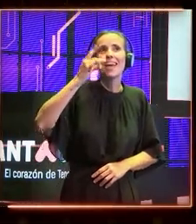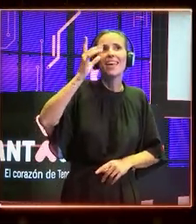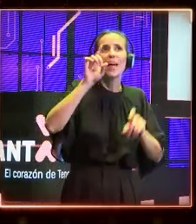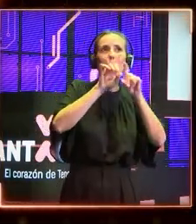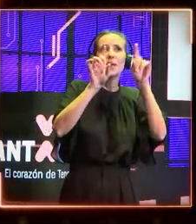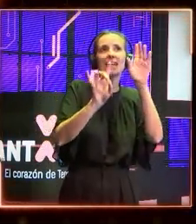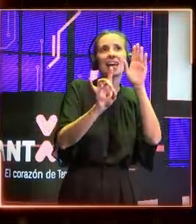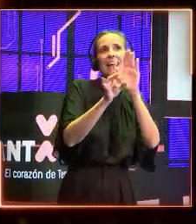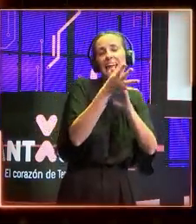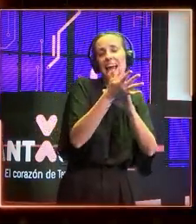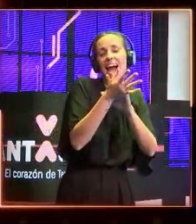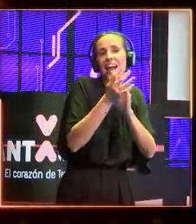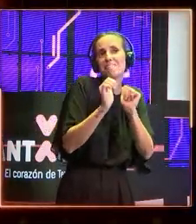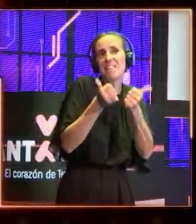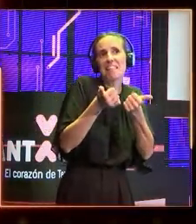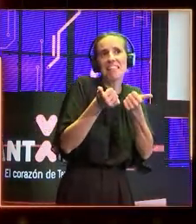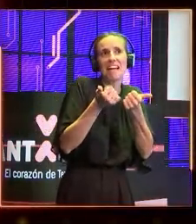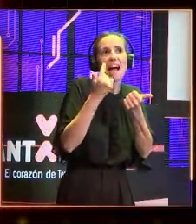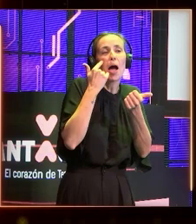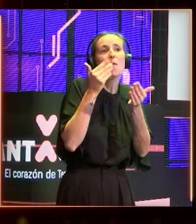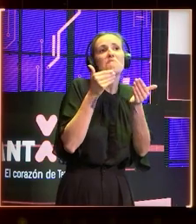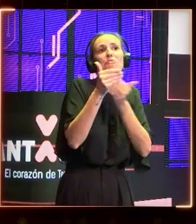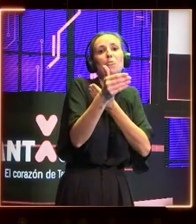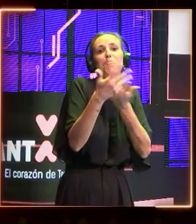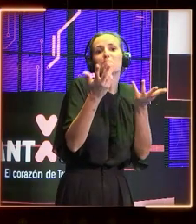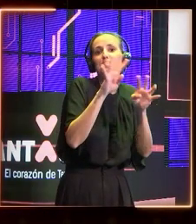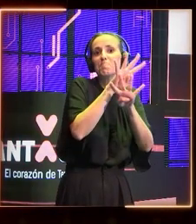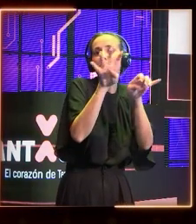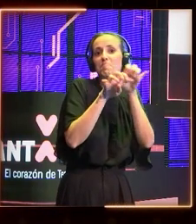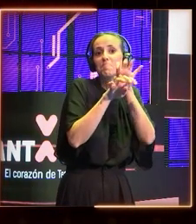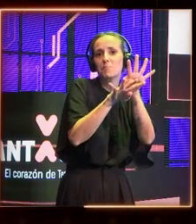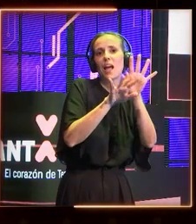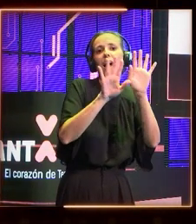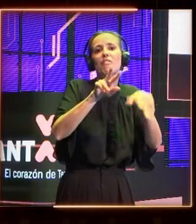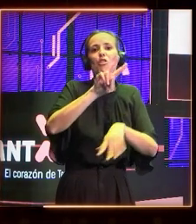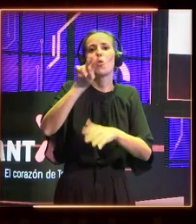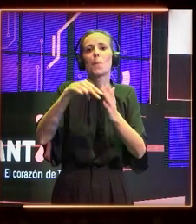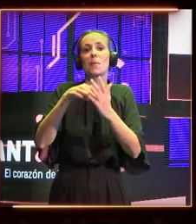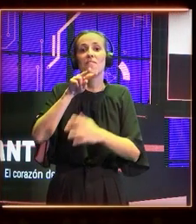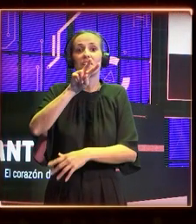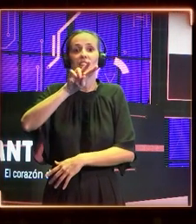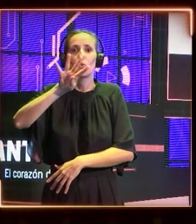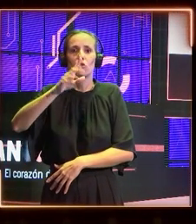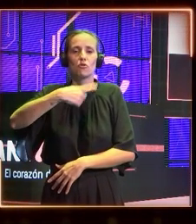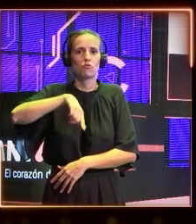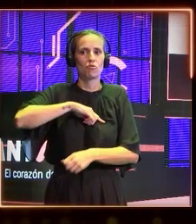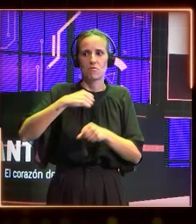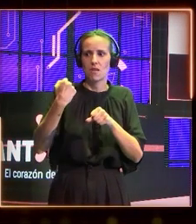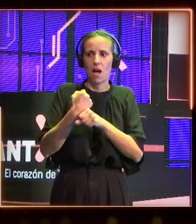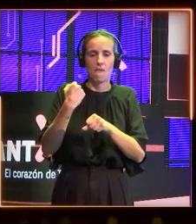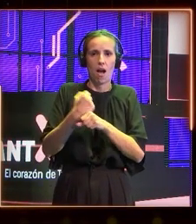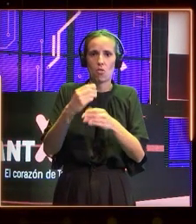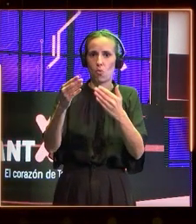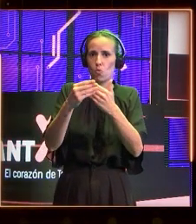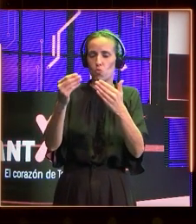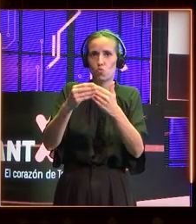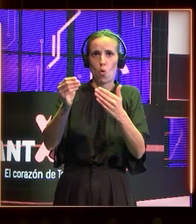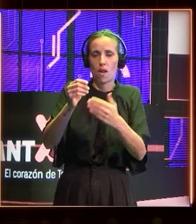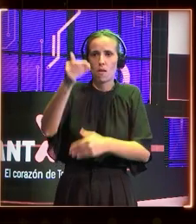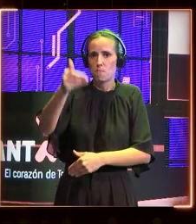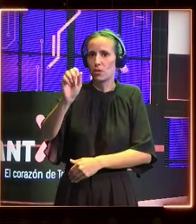que pues bueno pues no tenía muy clara dónde podía llevar Pues bueno pues en 2024 estamos trabajando con algunos de los clientes más